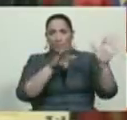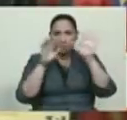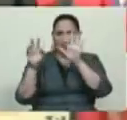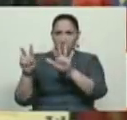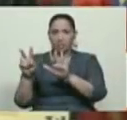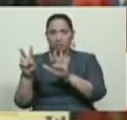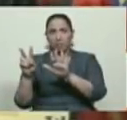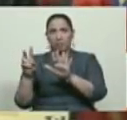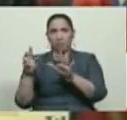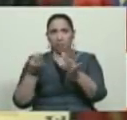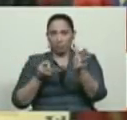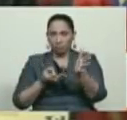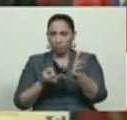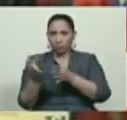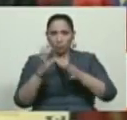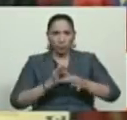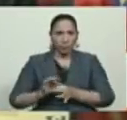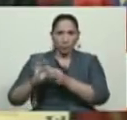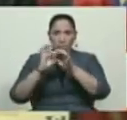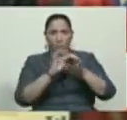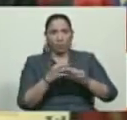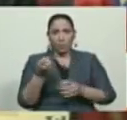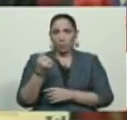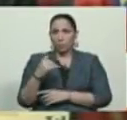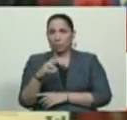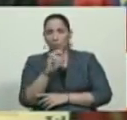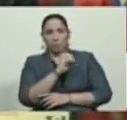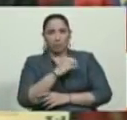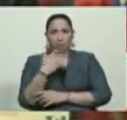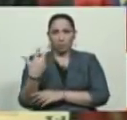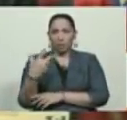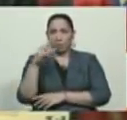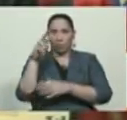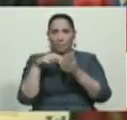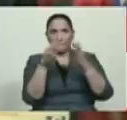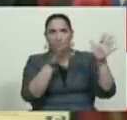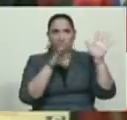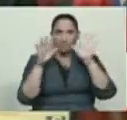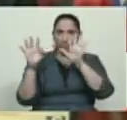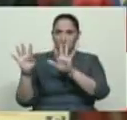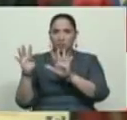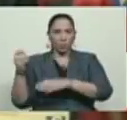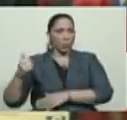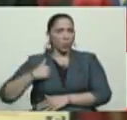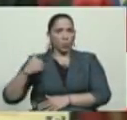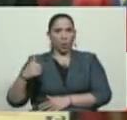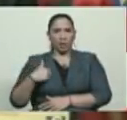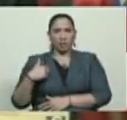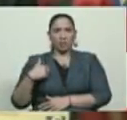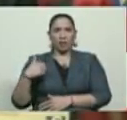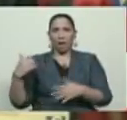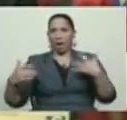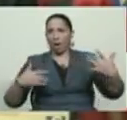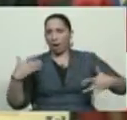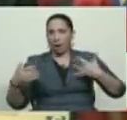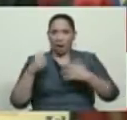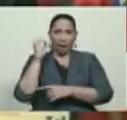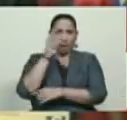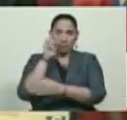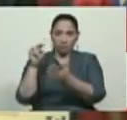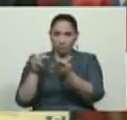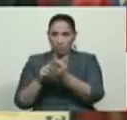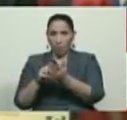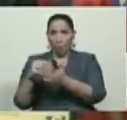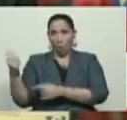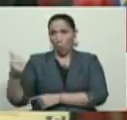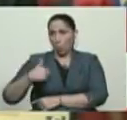02-2017 y ratificado por la decisión número 03-2019 que cualquier actuación de la Asamblea Nacional y de cualquier